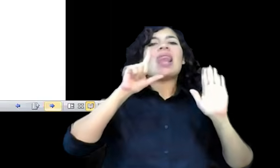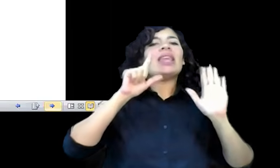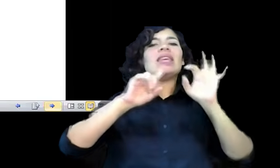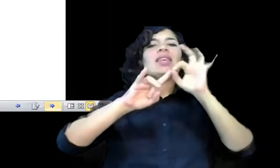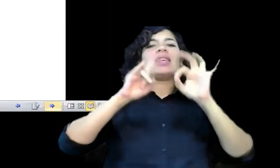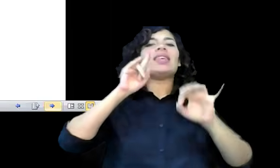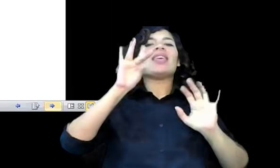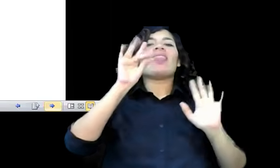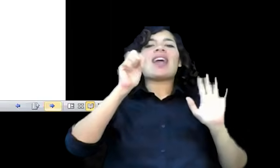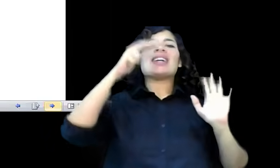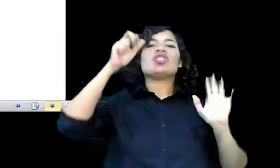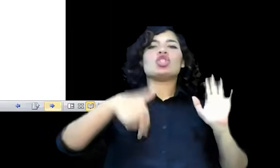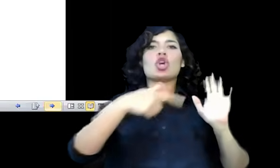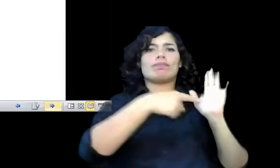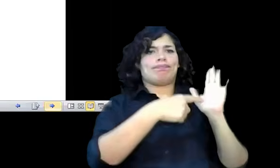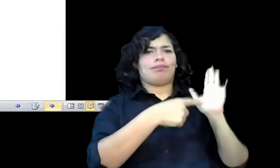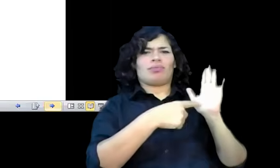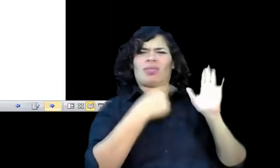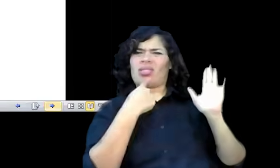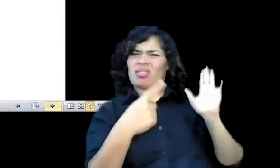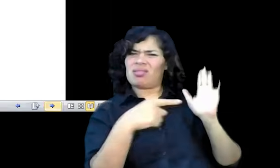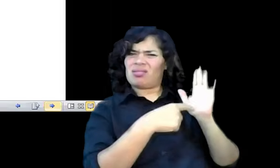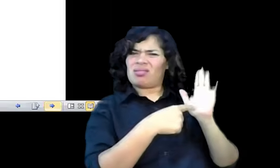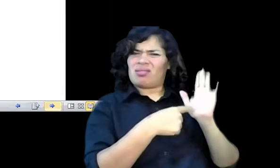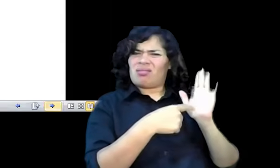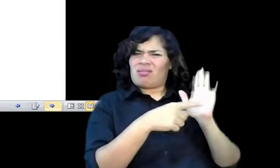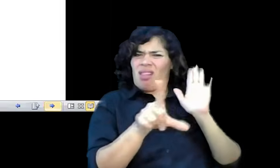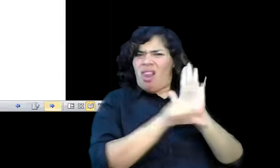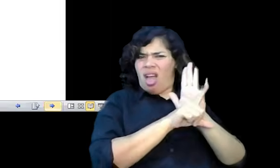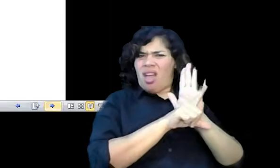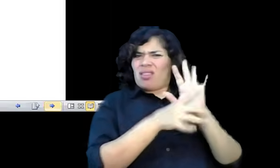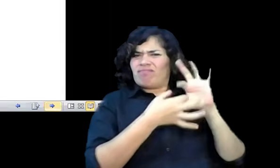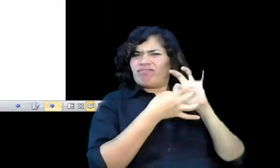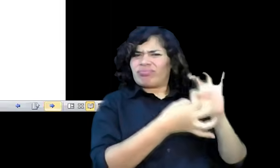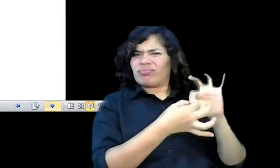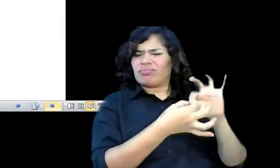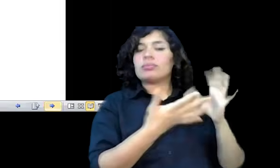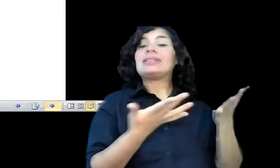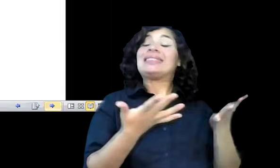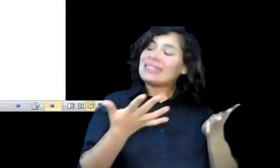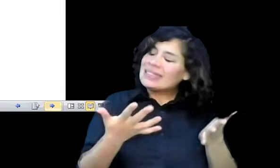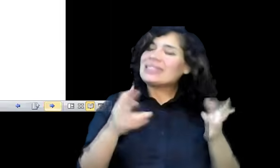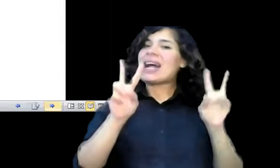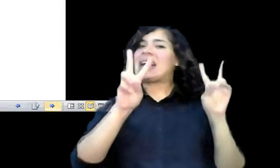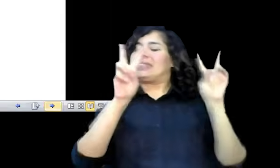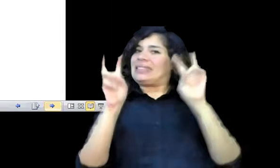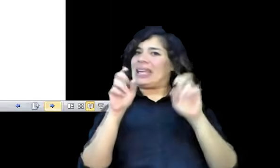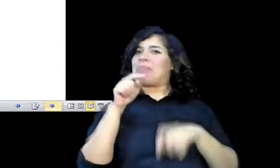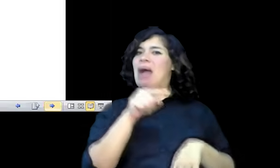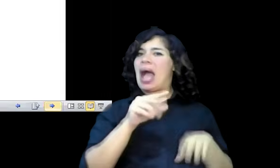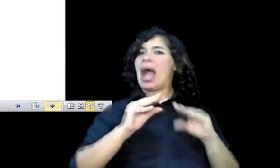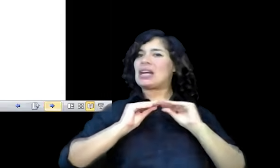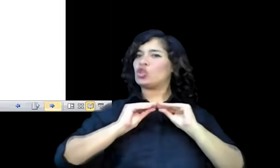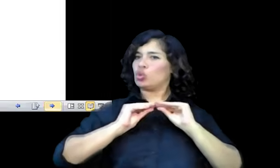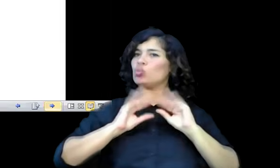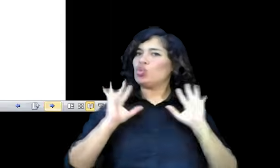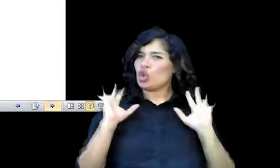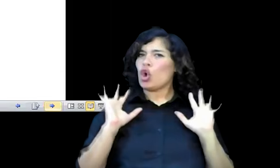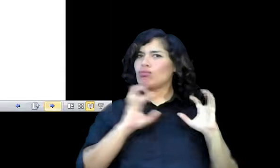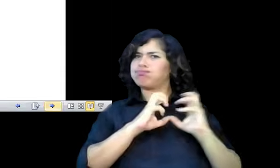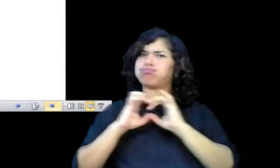se veían como bienes grabados, el programa estaba sobre la ley. Bueno, fue un tema muy discutido en la